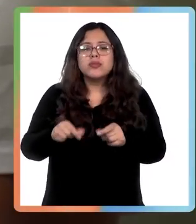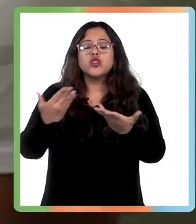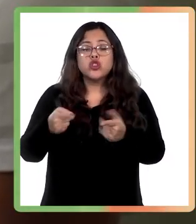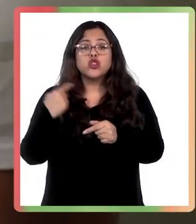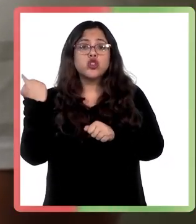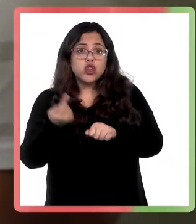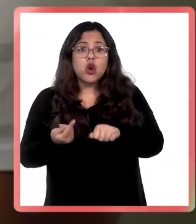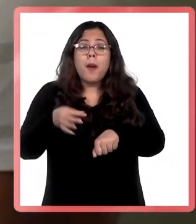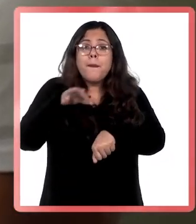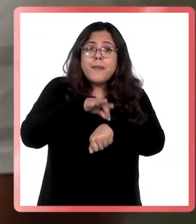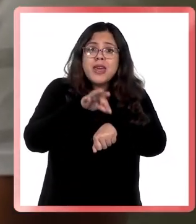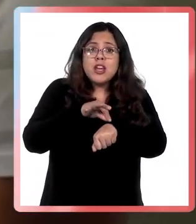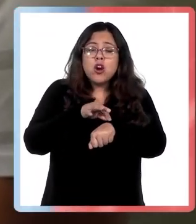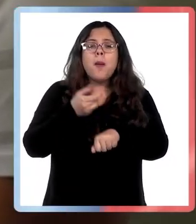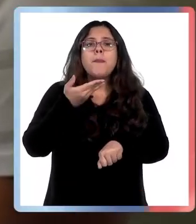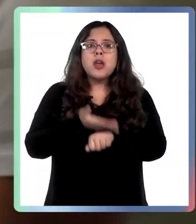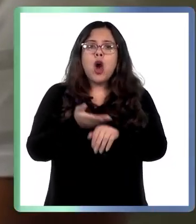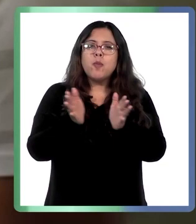controlen desde